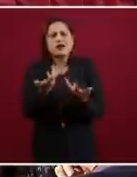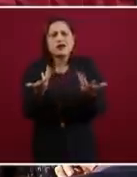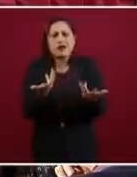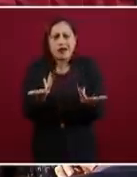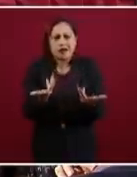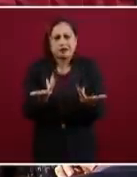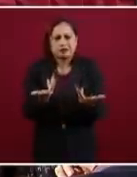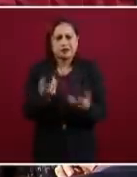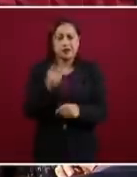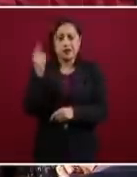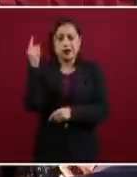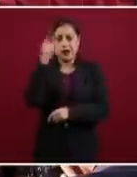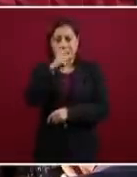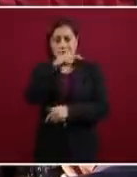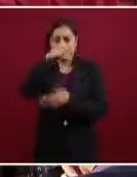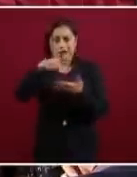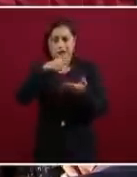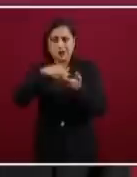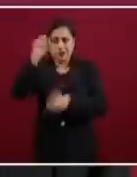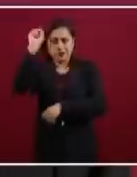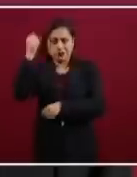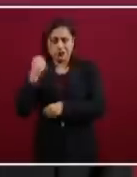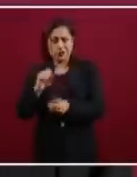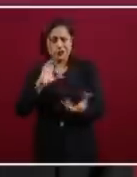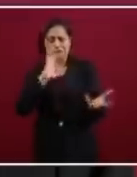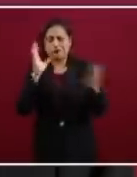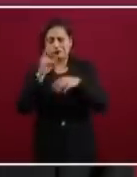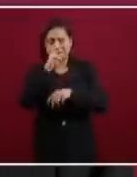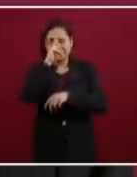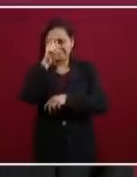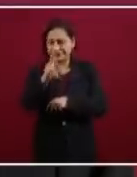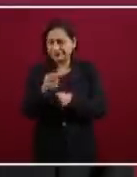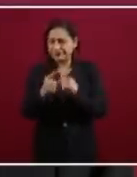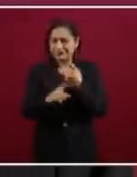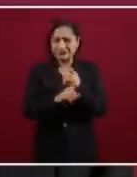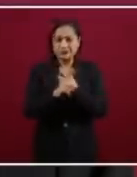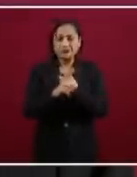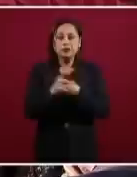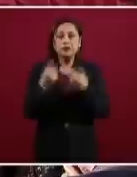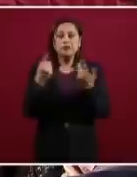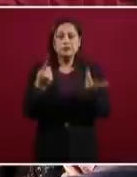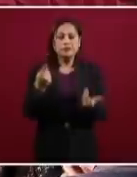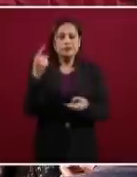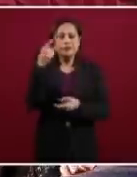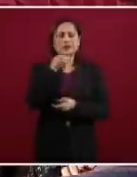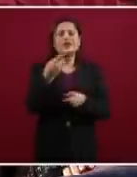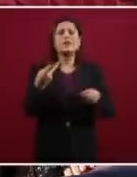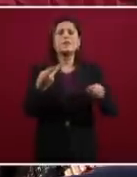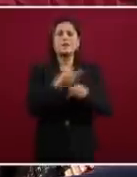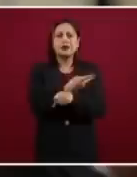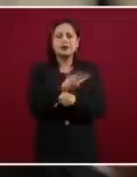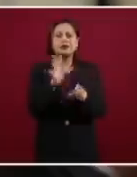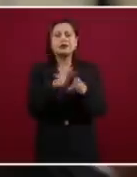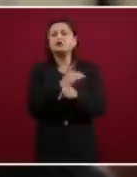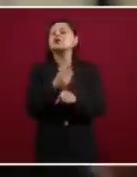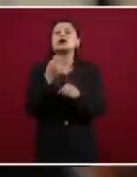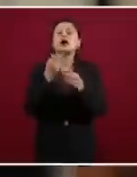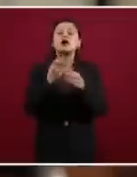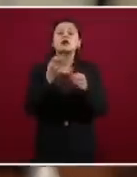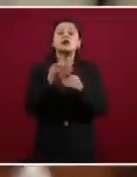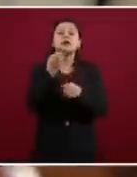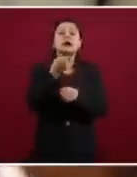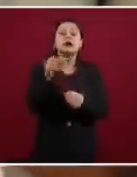violenta sinaloa cuando esté autorización del muelle está en manos de petróleos